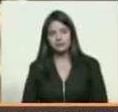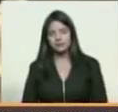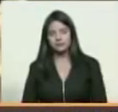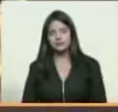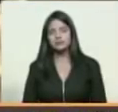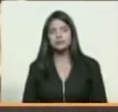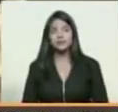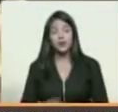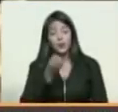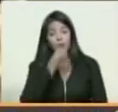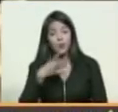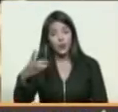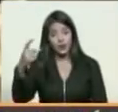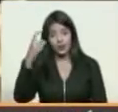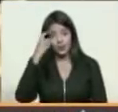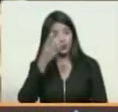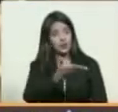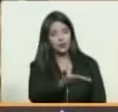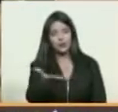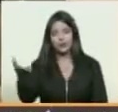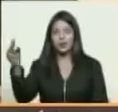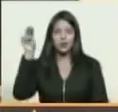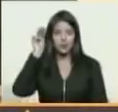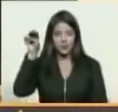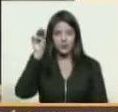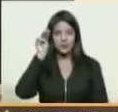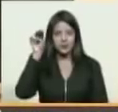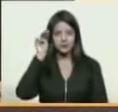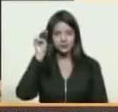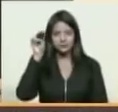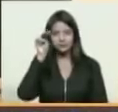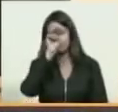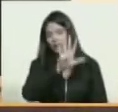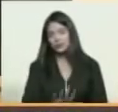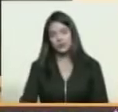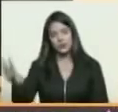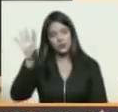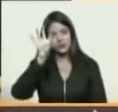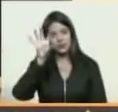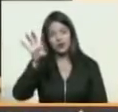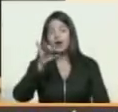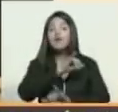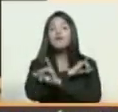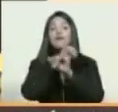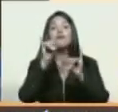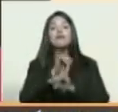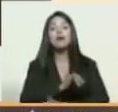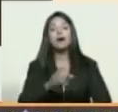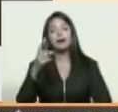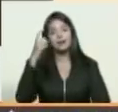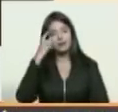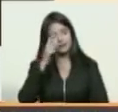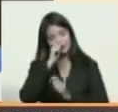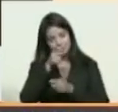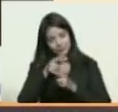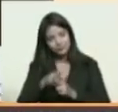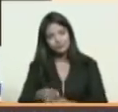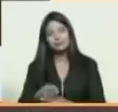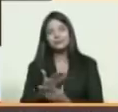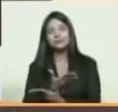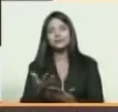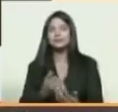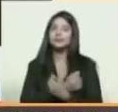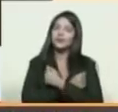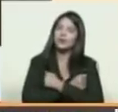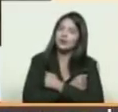Buenos días a todos los maestros y las maestras de nuestra patria. Feliz día, nuestro reconocimiento, nuestro